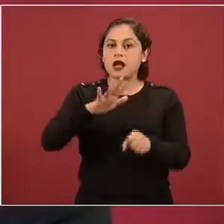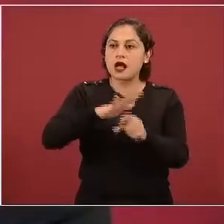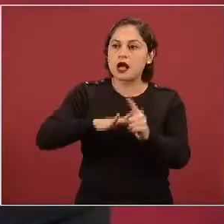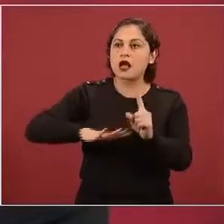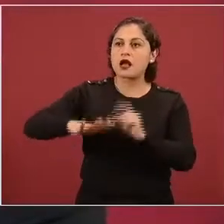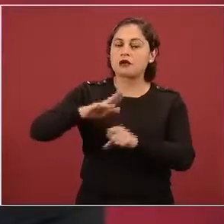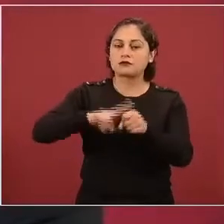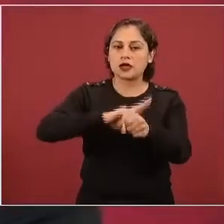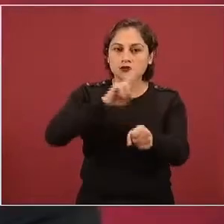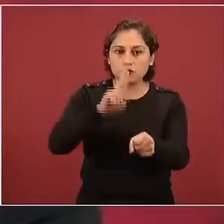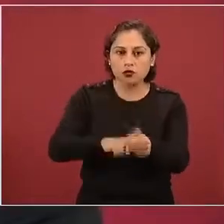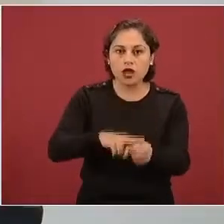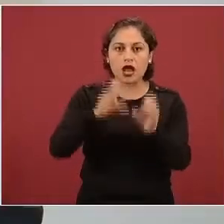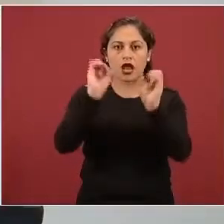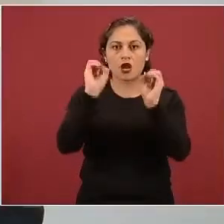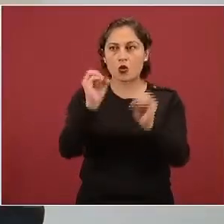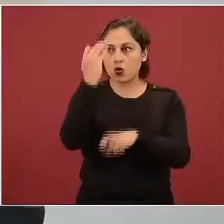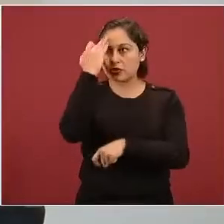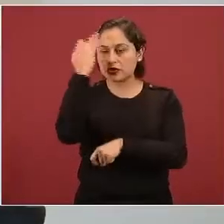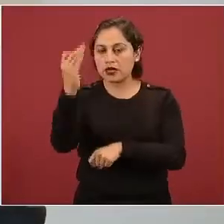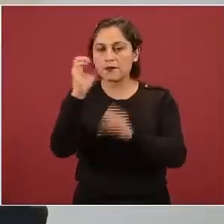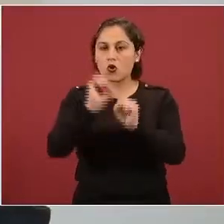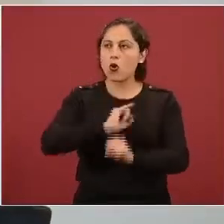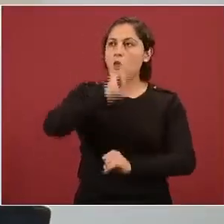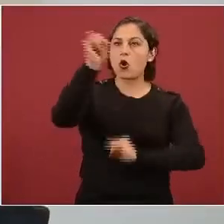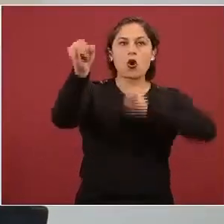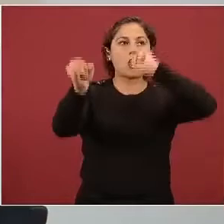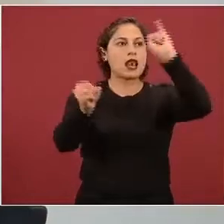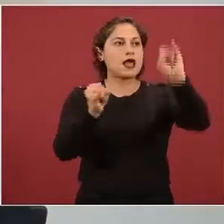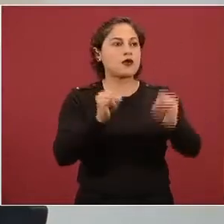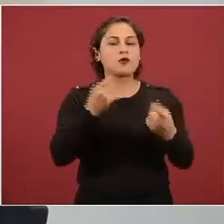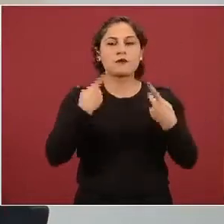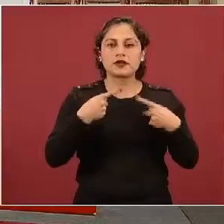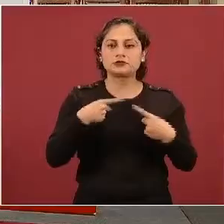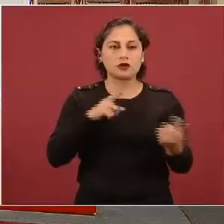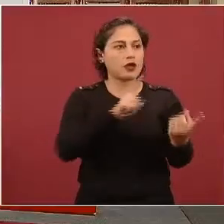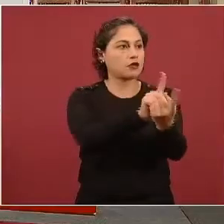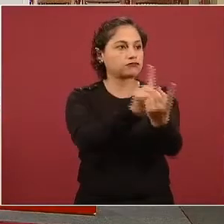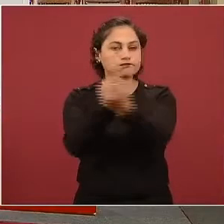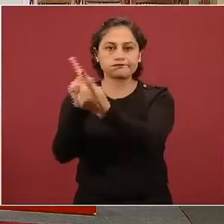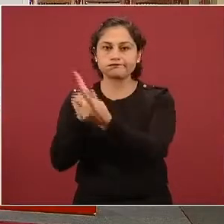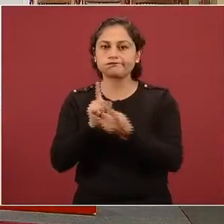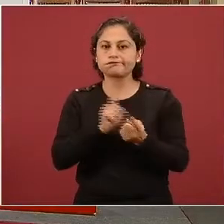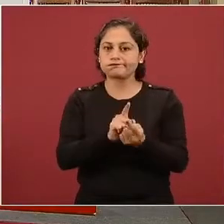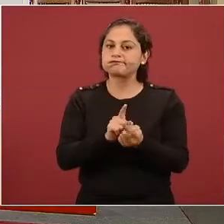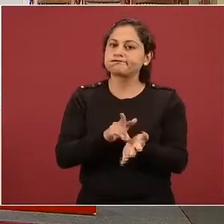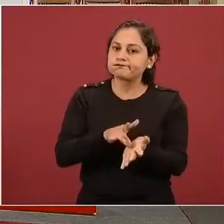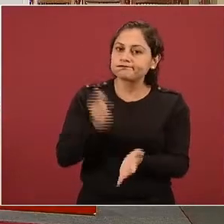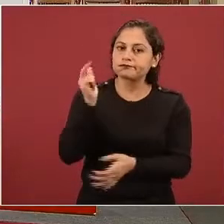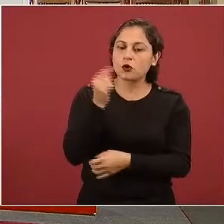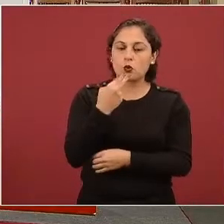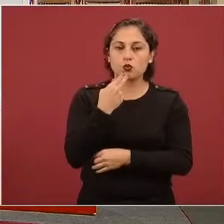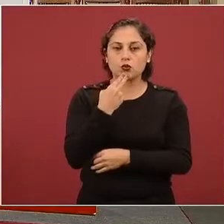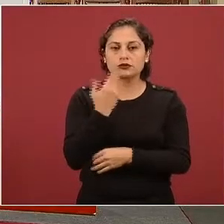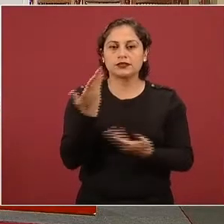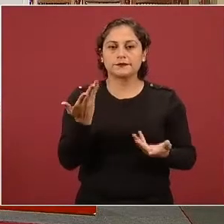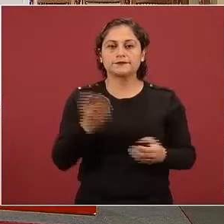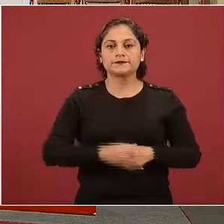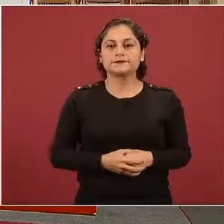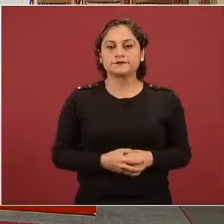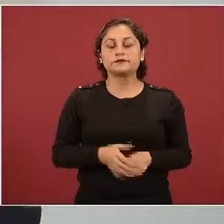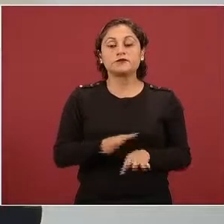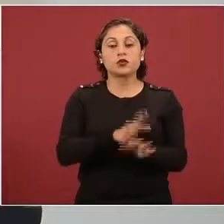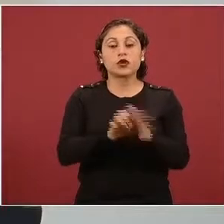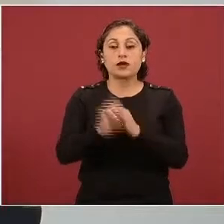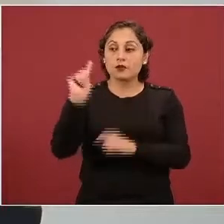naturaleza, sobre el tiempo y la distancia, sobre el prójimo. Cuando alcanzan un uso generalizado,